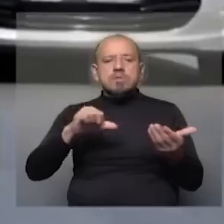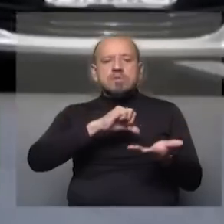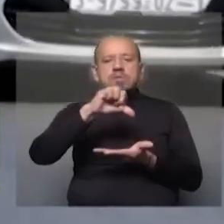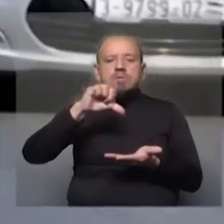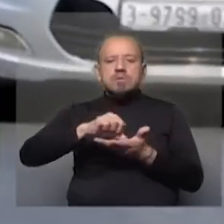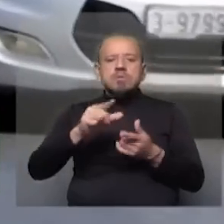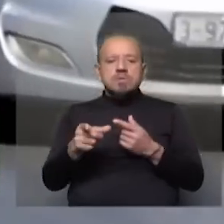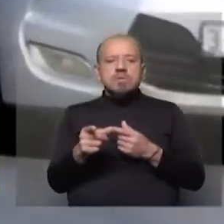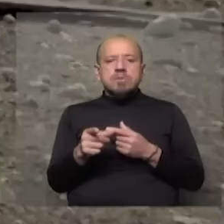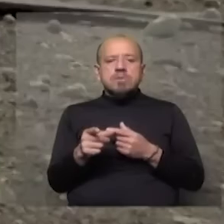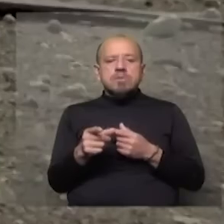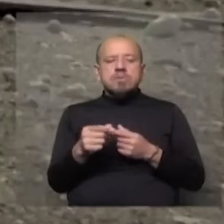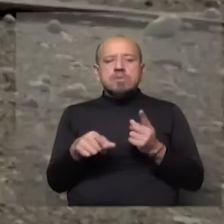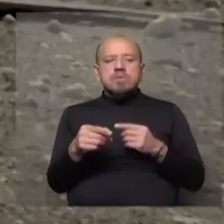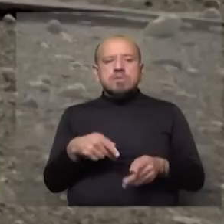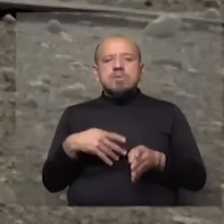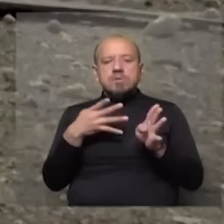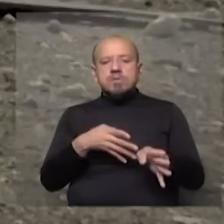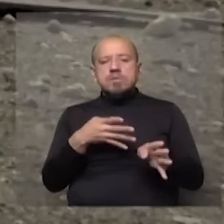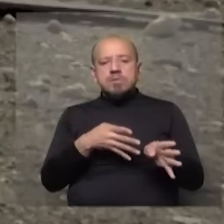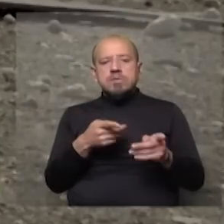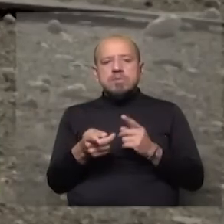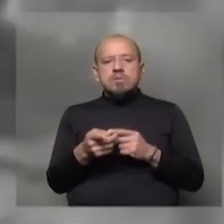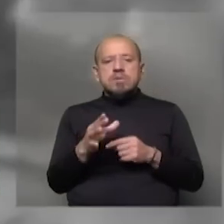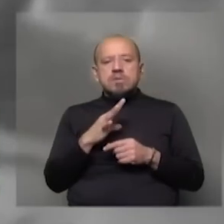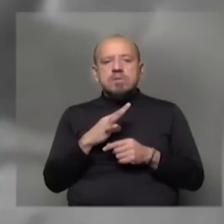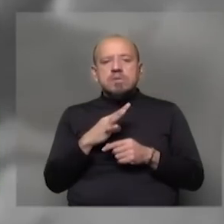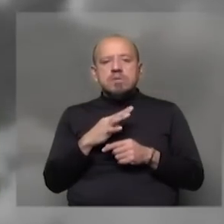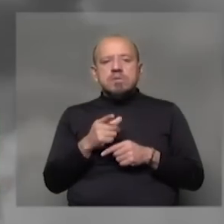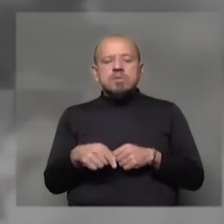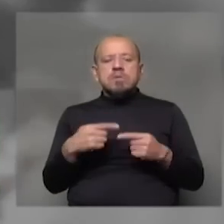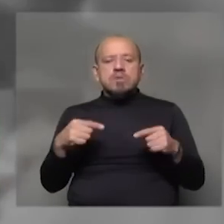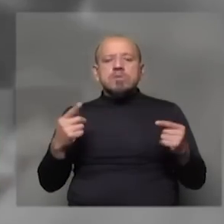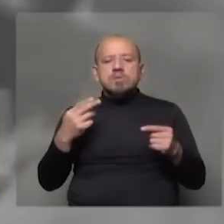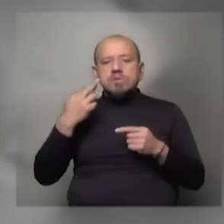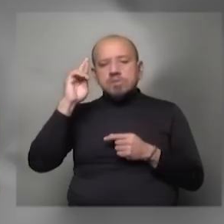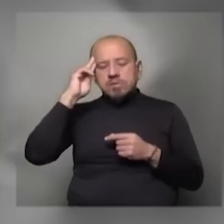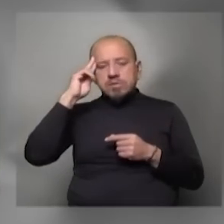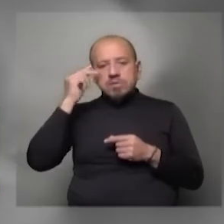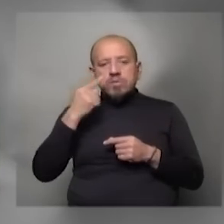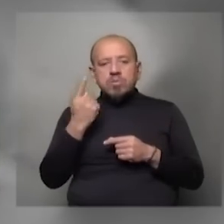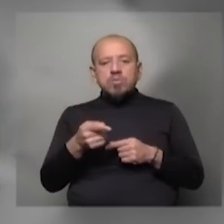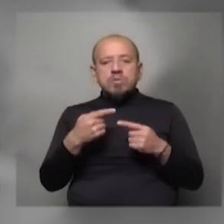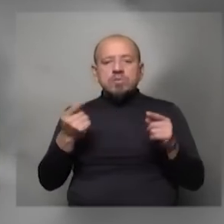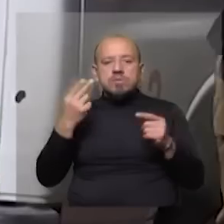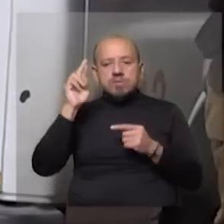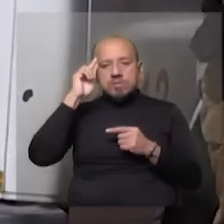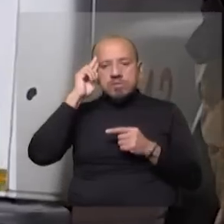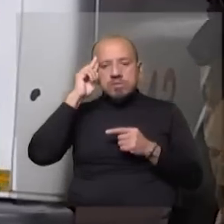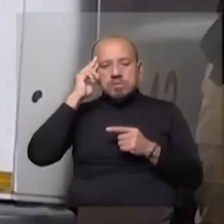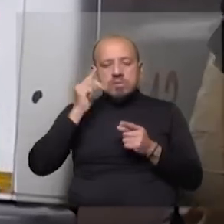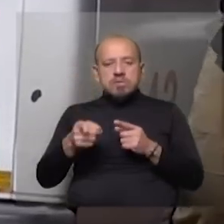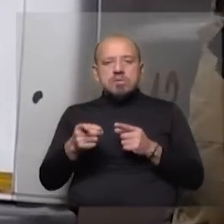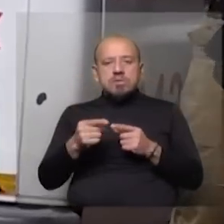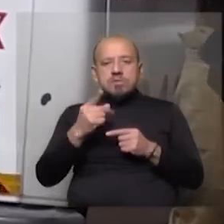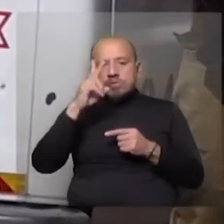que se llama las reglas de la guerra o sea incluso la guerra tiene reglas donde hay cosas que deben respetarse una de las cosas que deben respetarse es que los centros sanitarios los